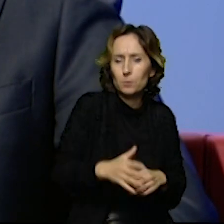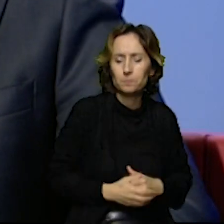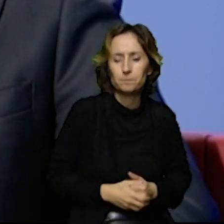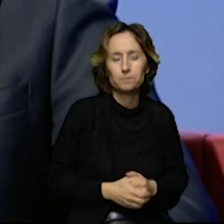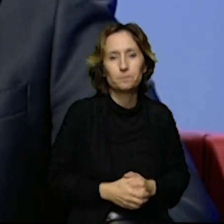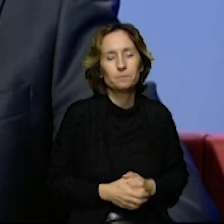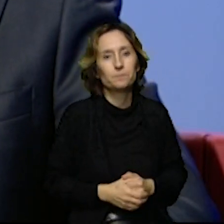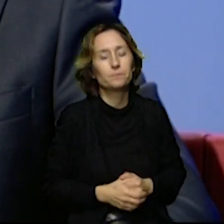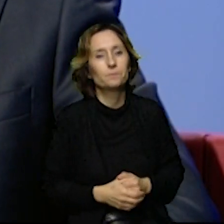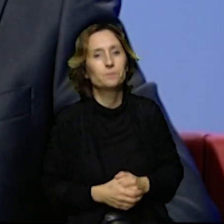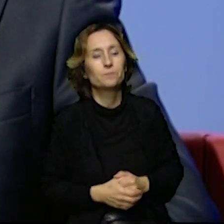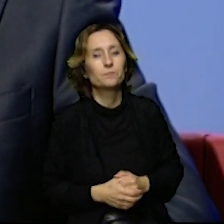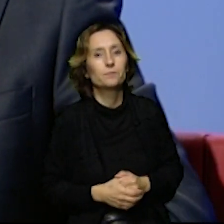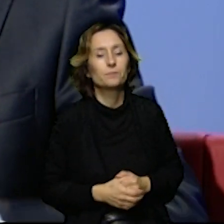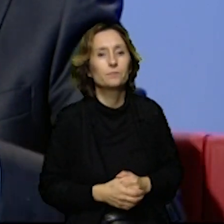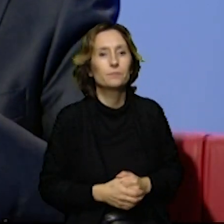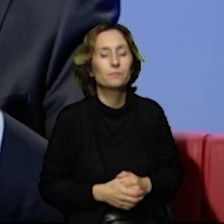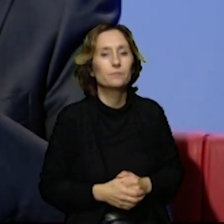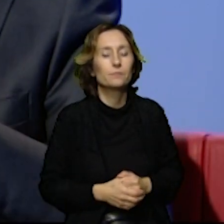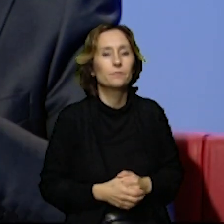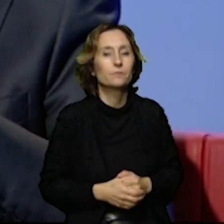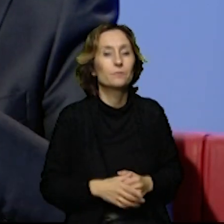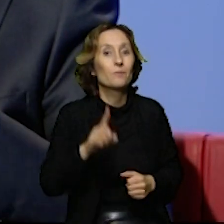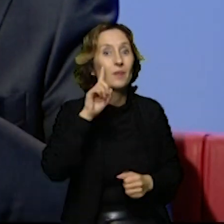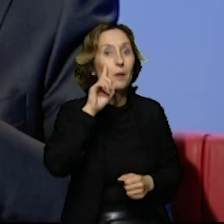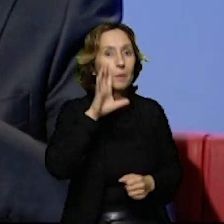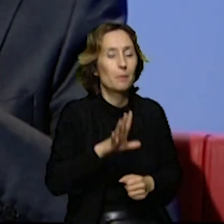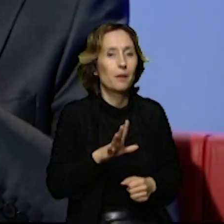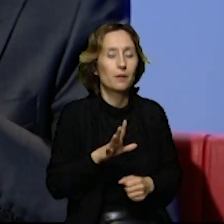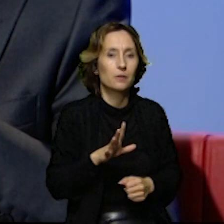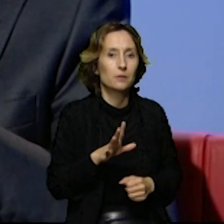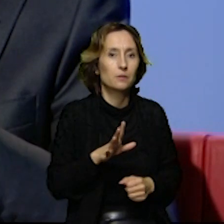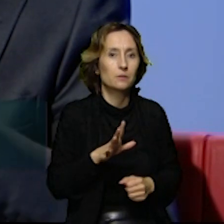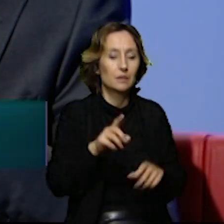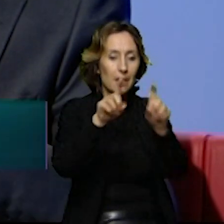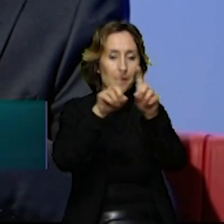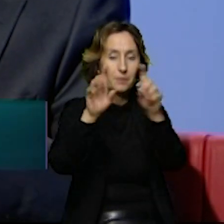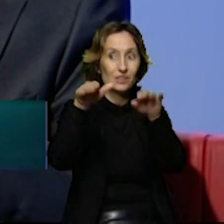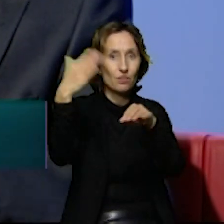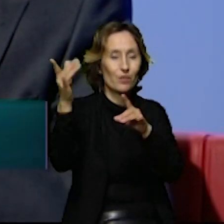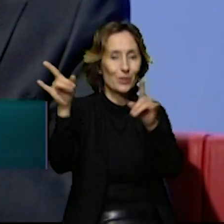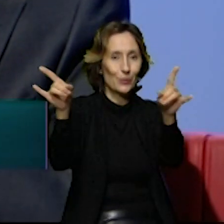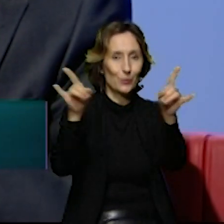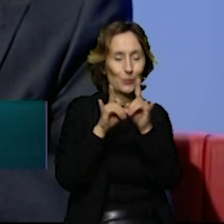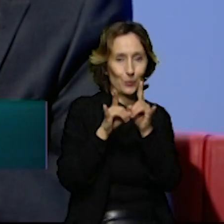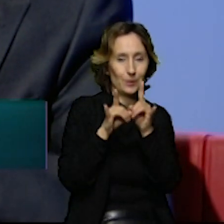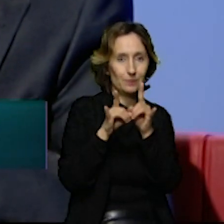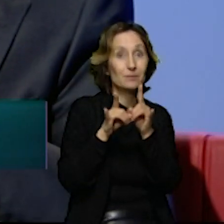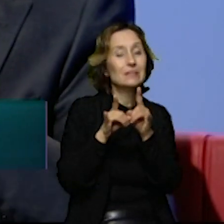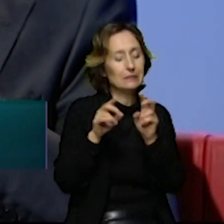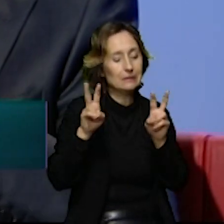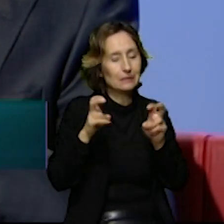que es fundamental el crear un ambiente atractivo para que vengan empresas. Ahí estamos tocando la